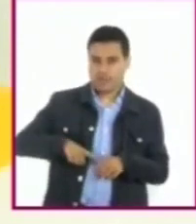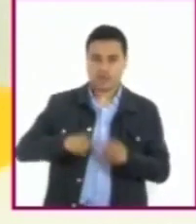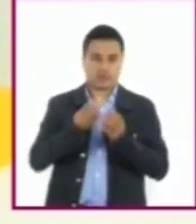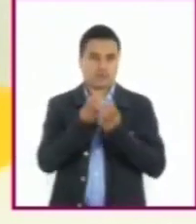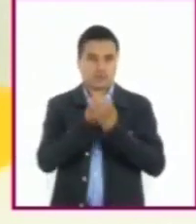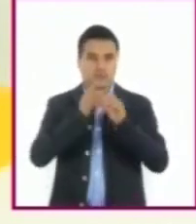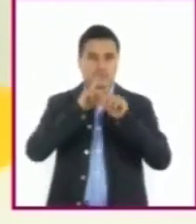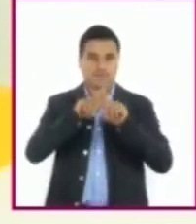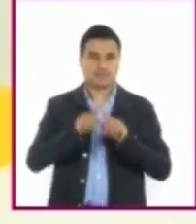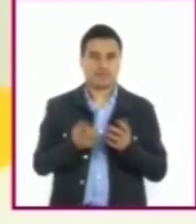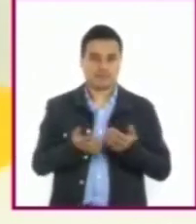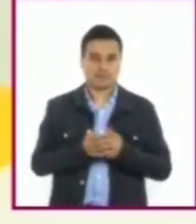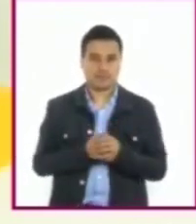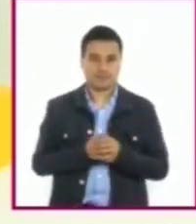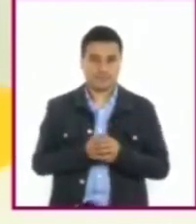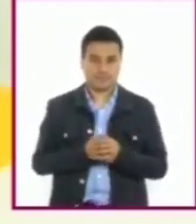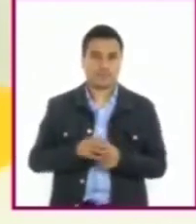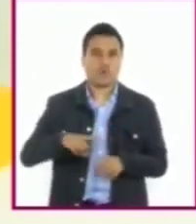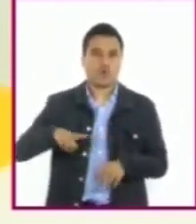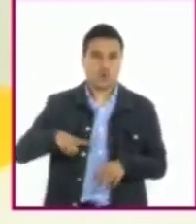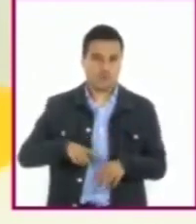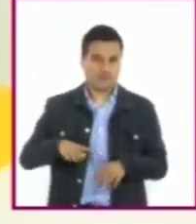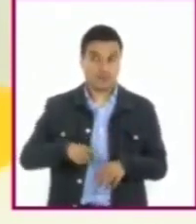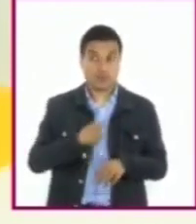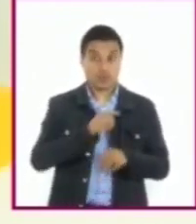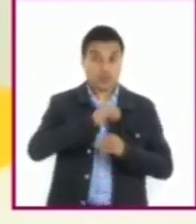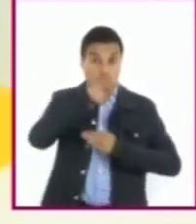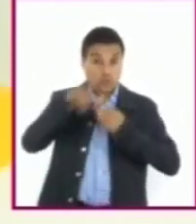que en las distintas formas de gobierno que tienen las naciones.